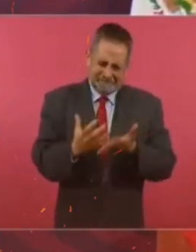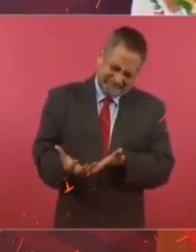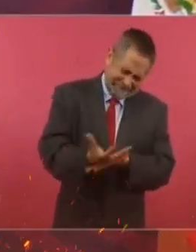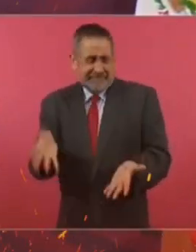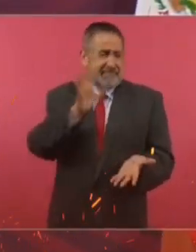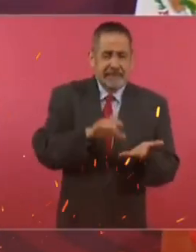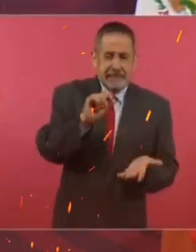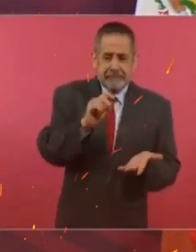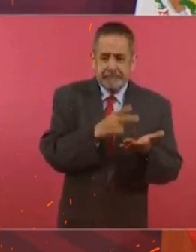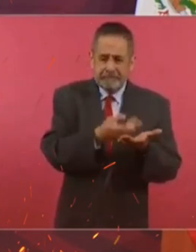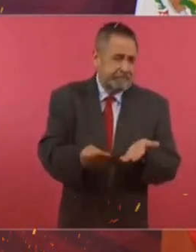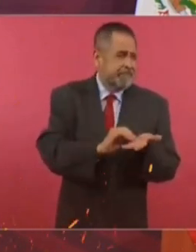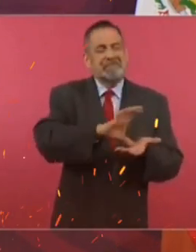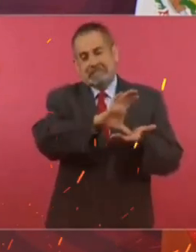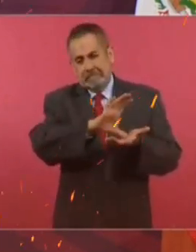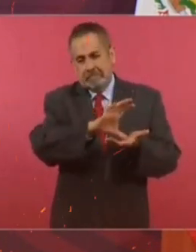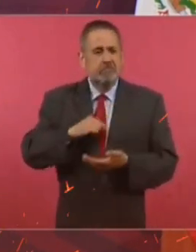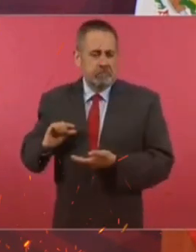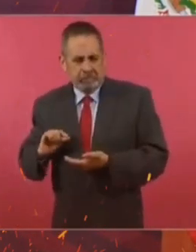más que el presidente.